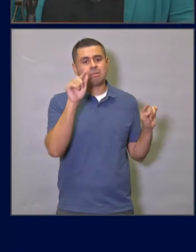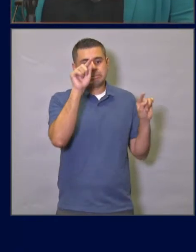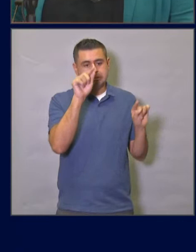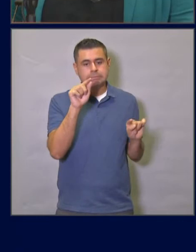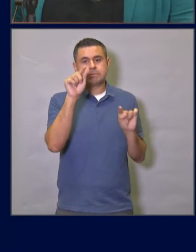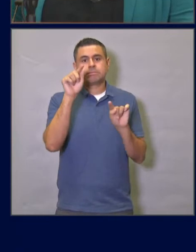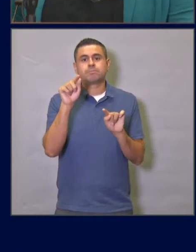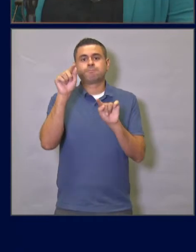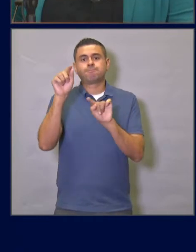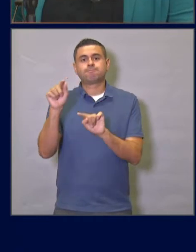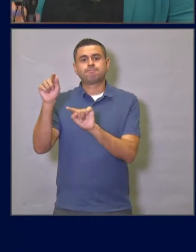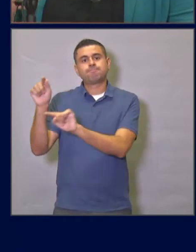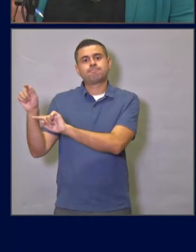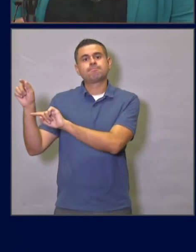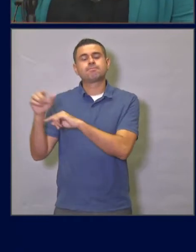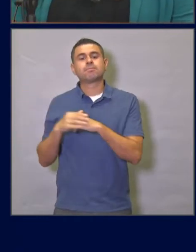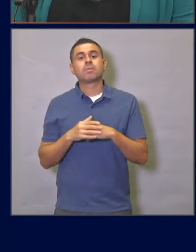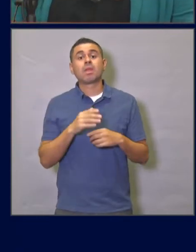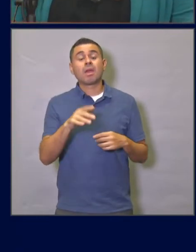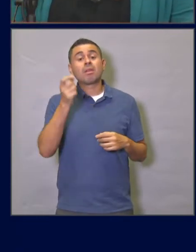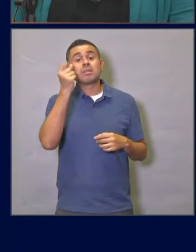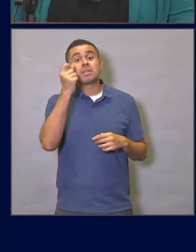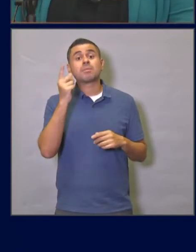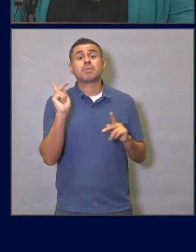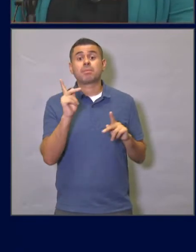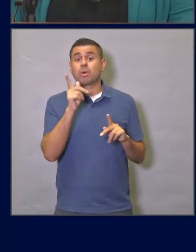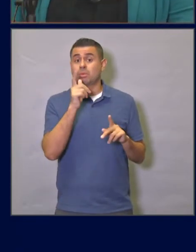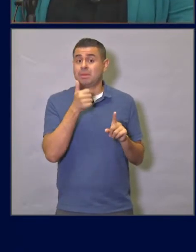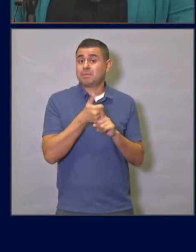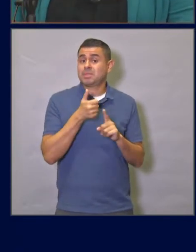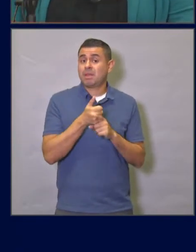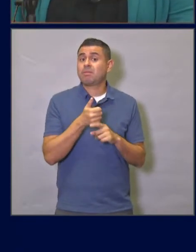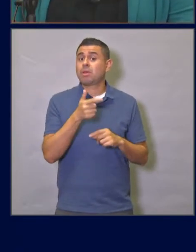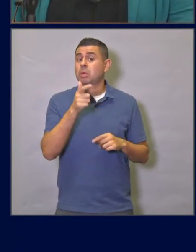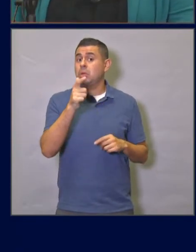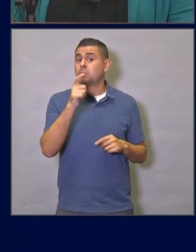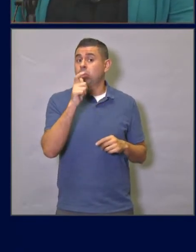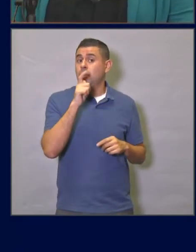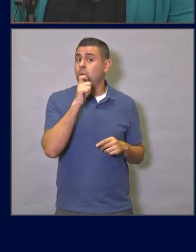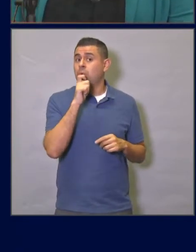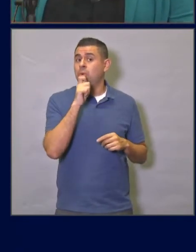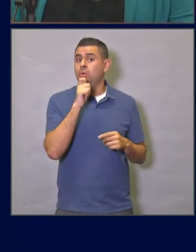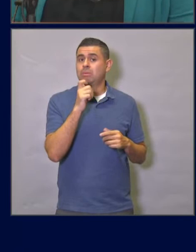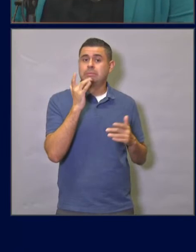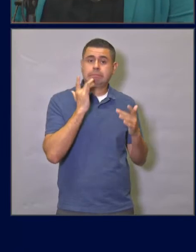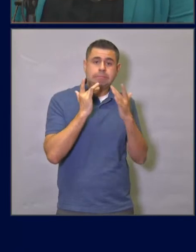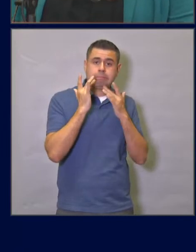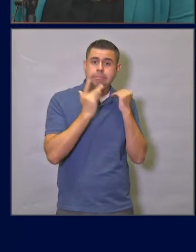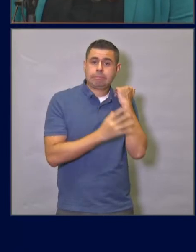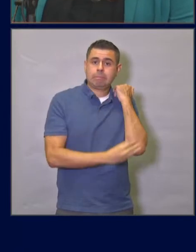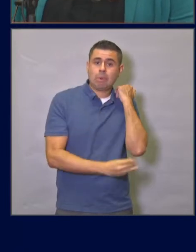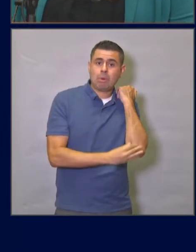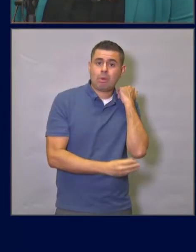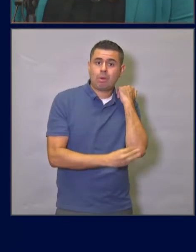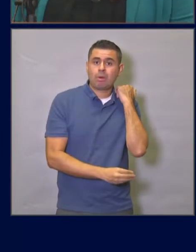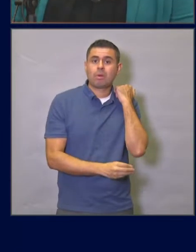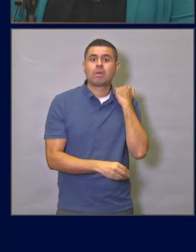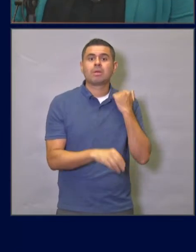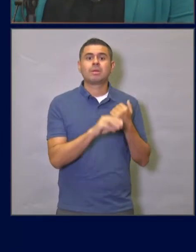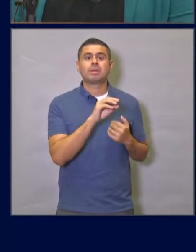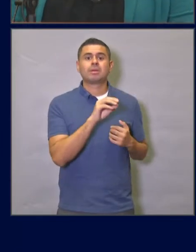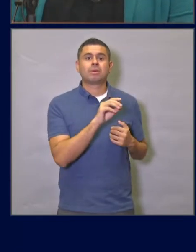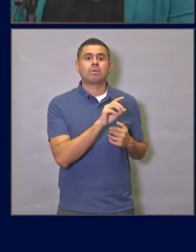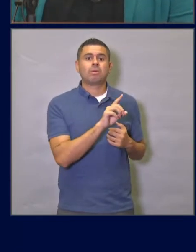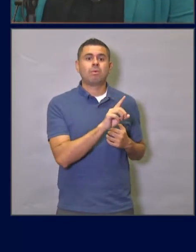Y durante el aumento, la tasa de mortalidad entre las personas que viven en las áreas con menos recursos fue de 6.5